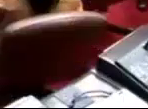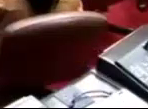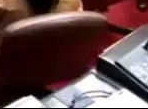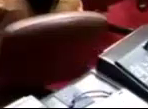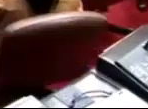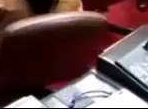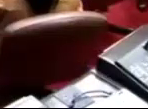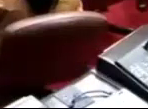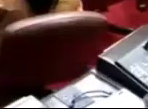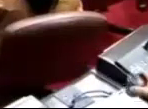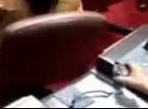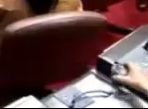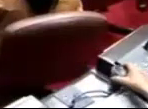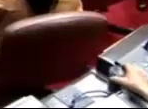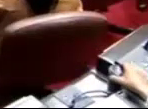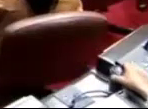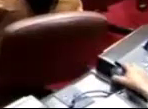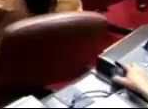Juan Dionisio Rodríguez.